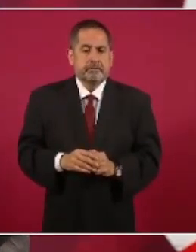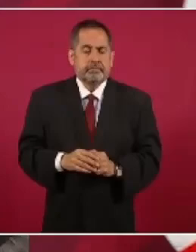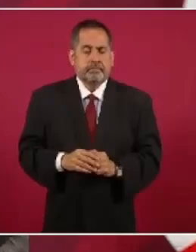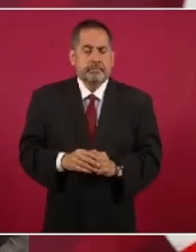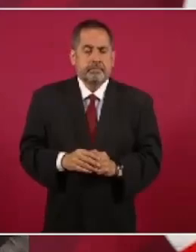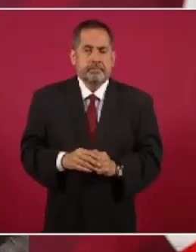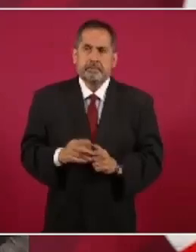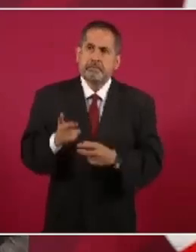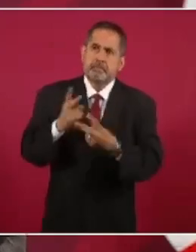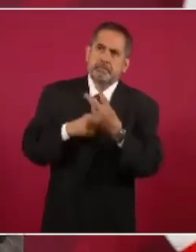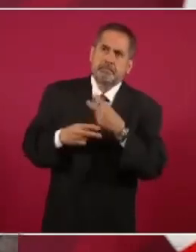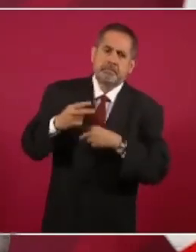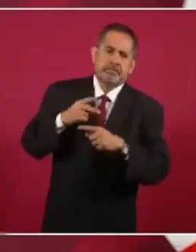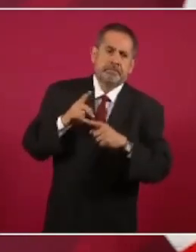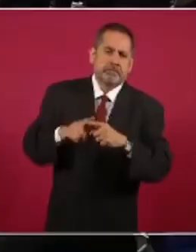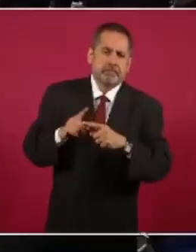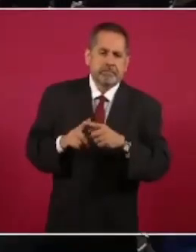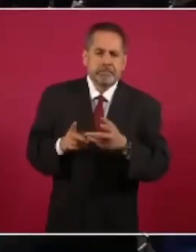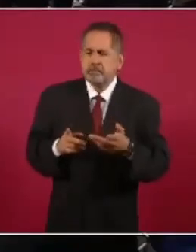Vienen,